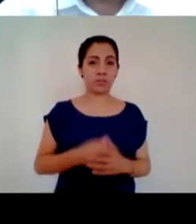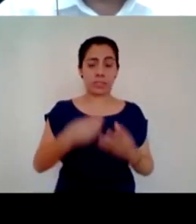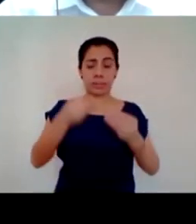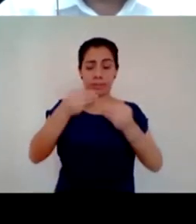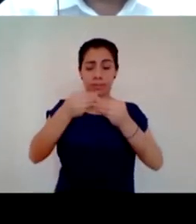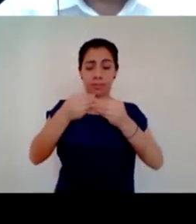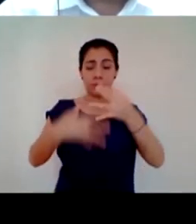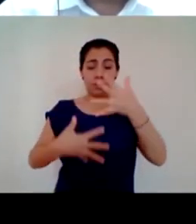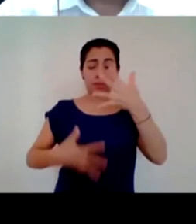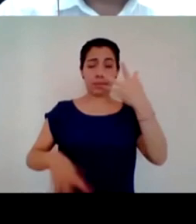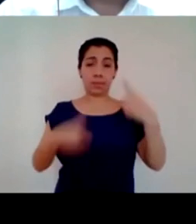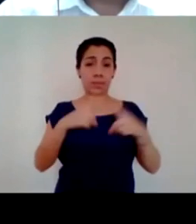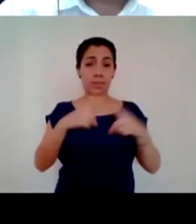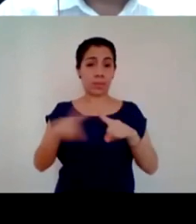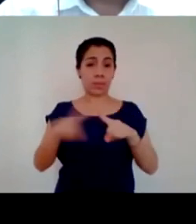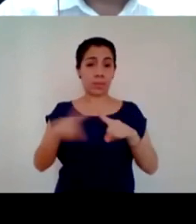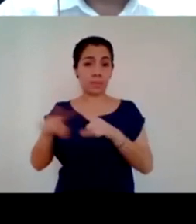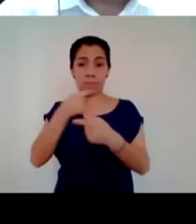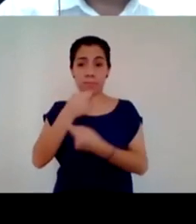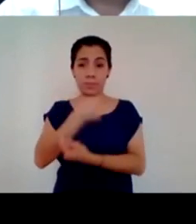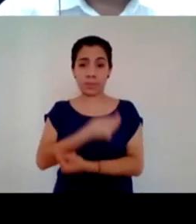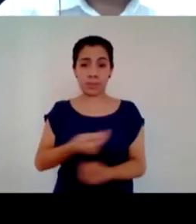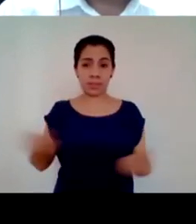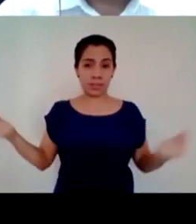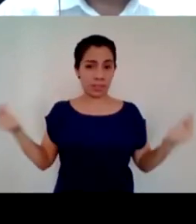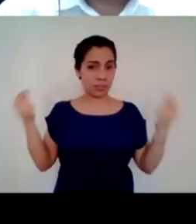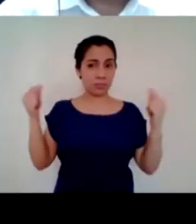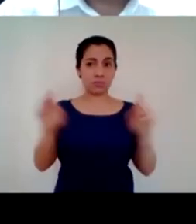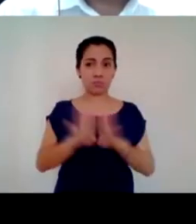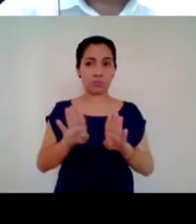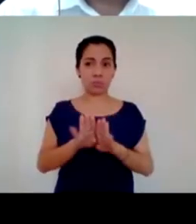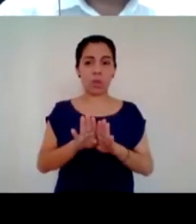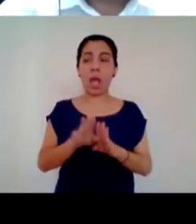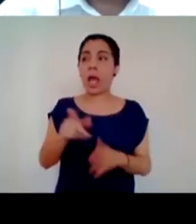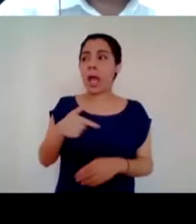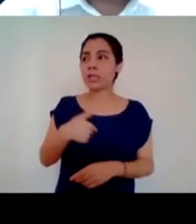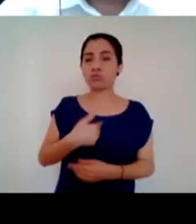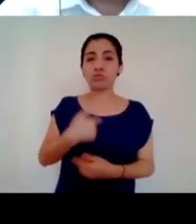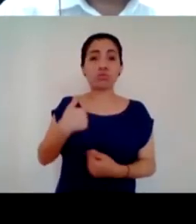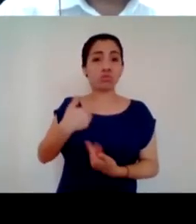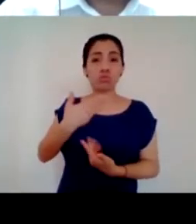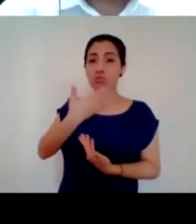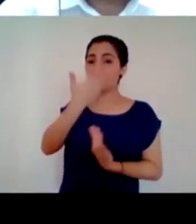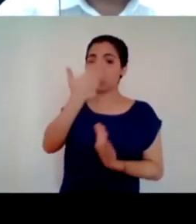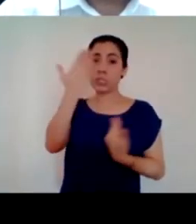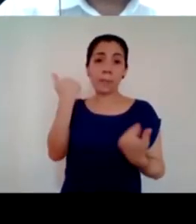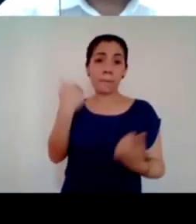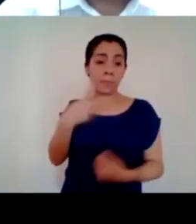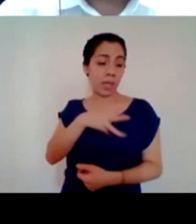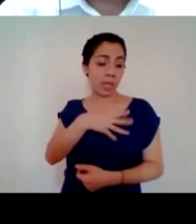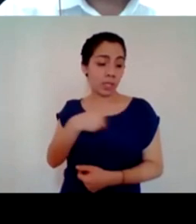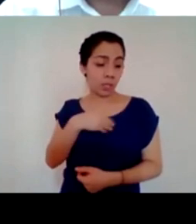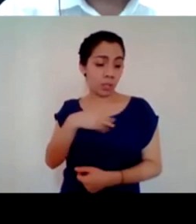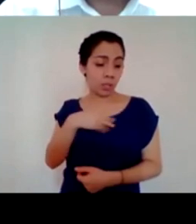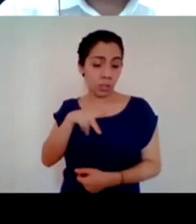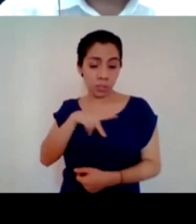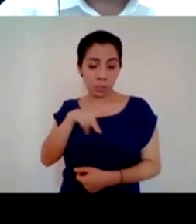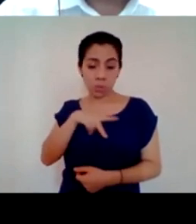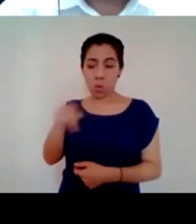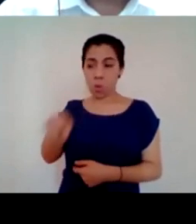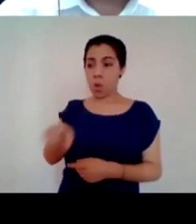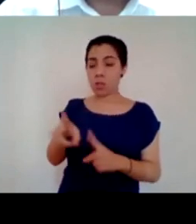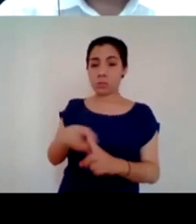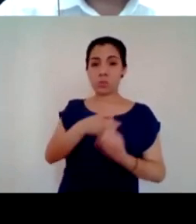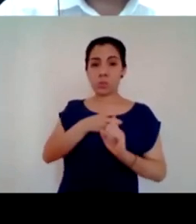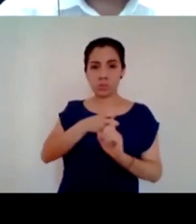Pero es que yo no sabía que mi hijo se dedicaba al secuestro. Oye, pero tu hijo metía 3 coches diferentes todos